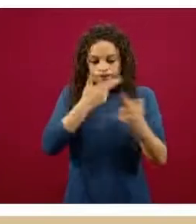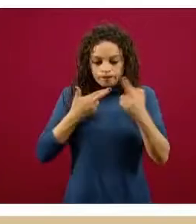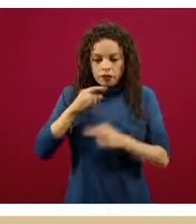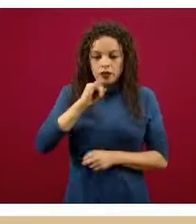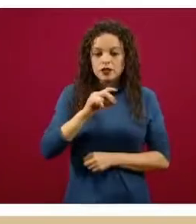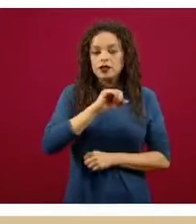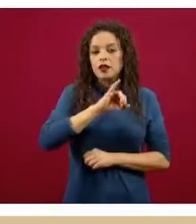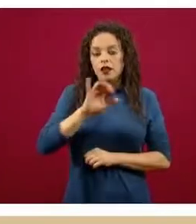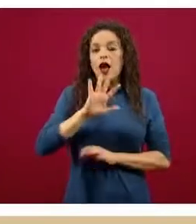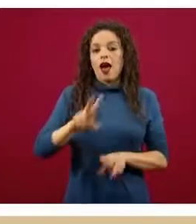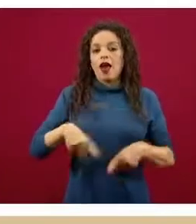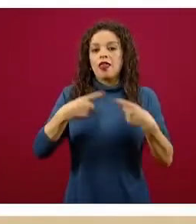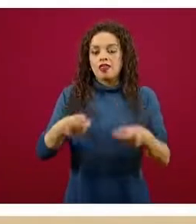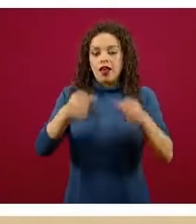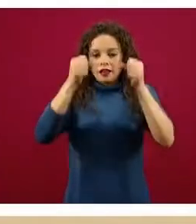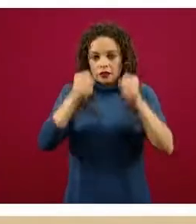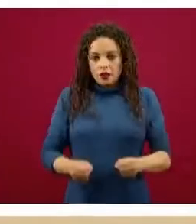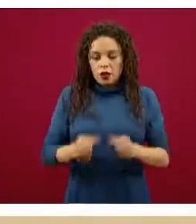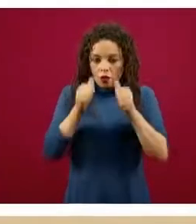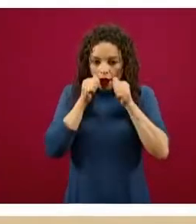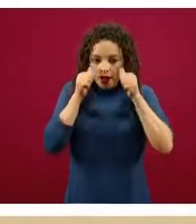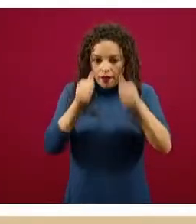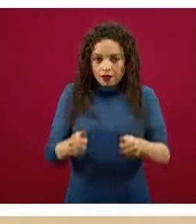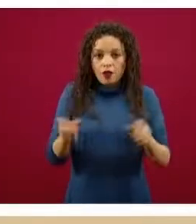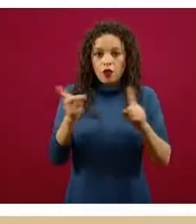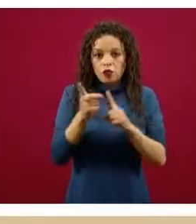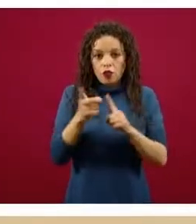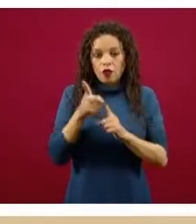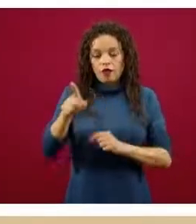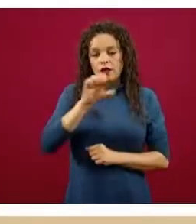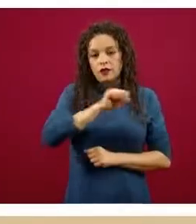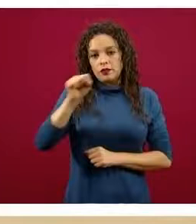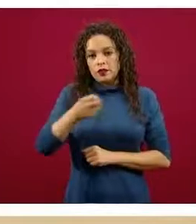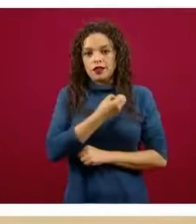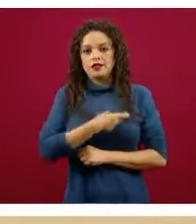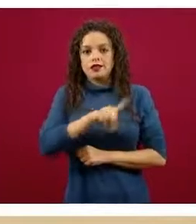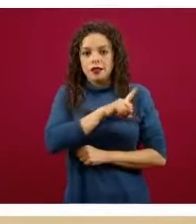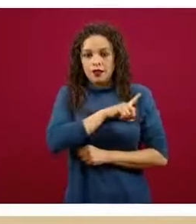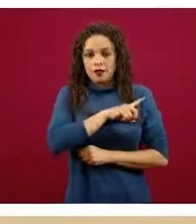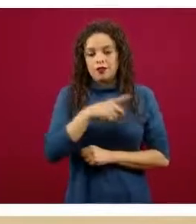finalmente a las personas que reciben atención en la Secretaría de Salud.